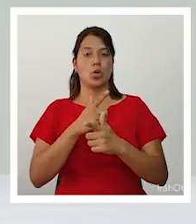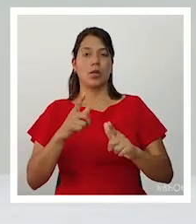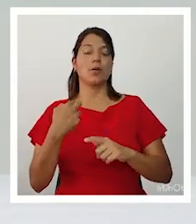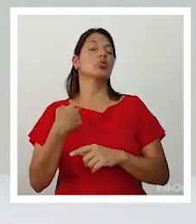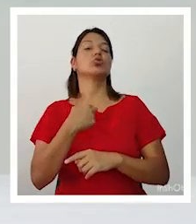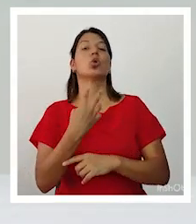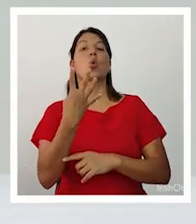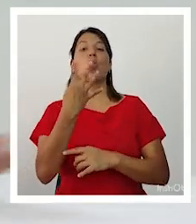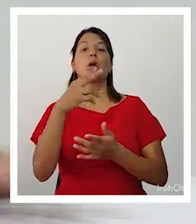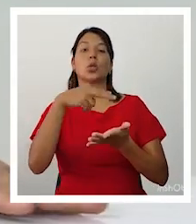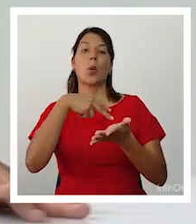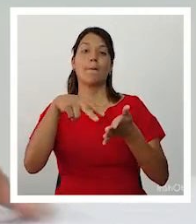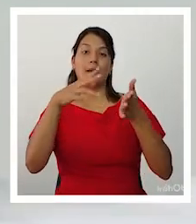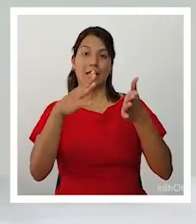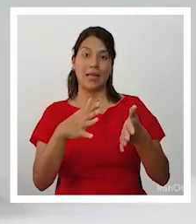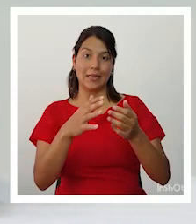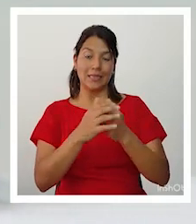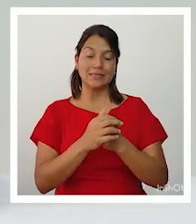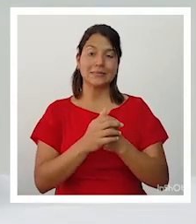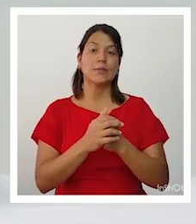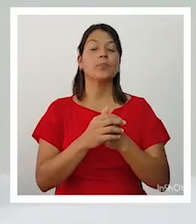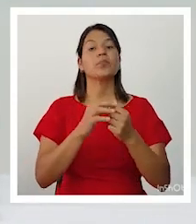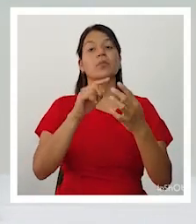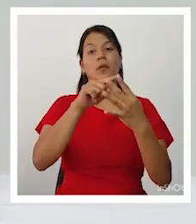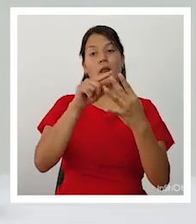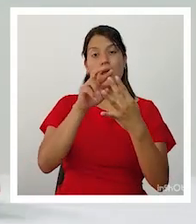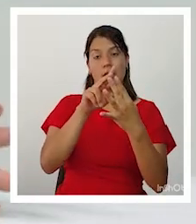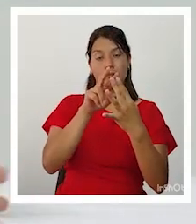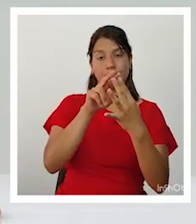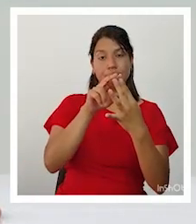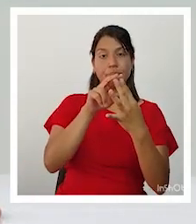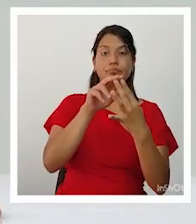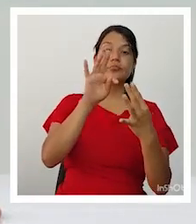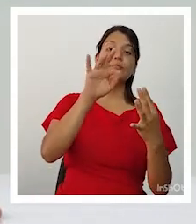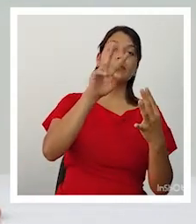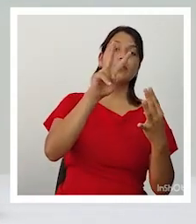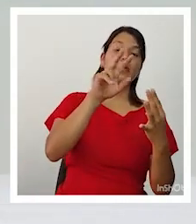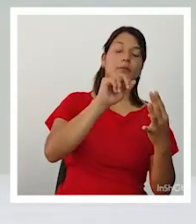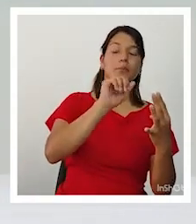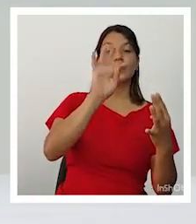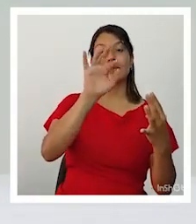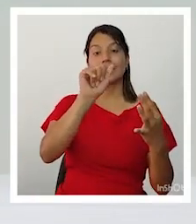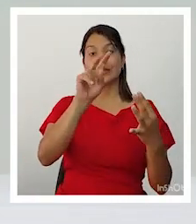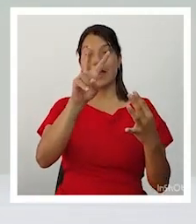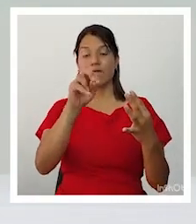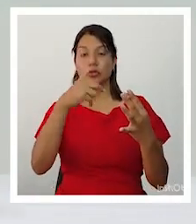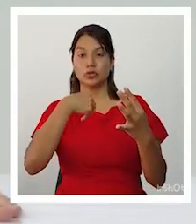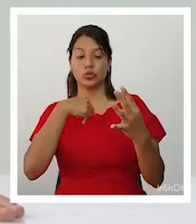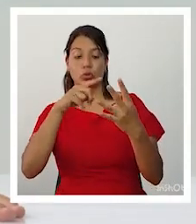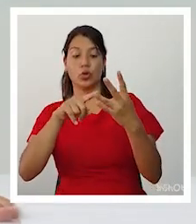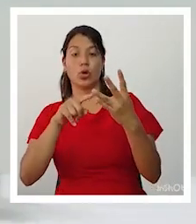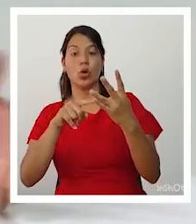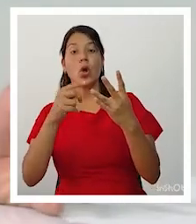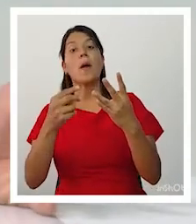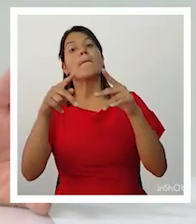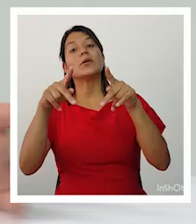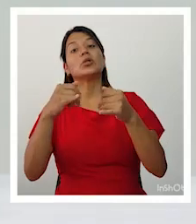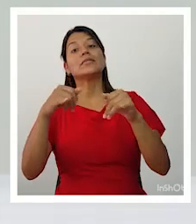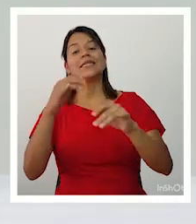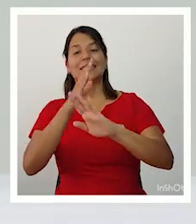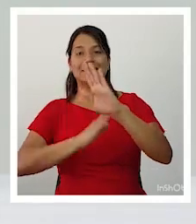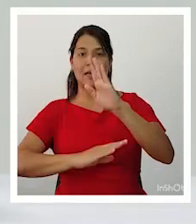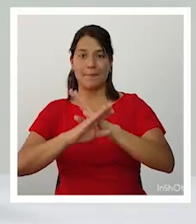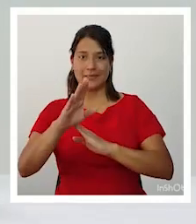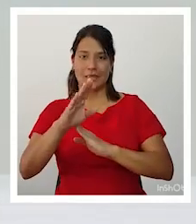bailarines, 2, Tao y yo, que somos personas con una situación de discapacidad, y 2 bailarines sin discapacidad. Por eso mismo,